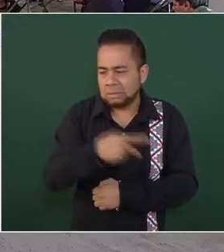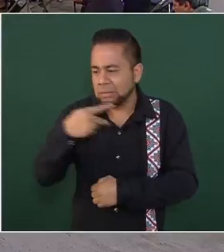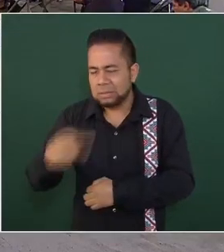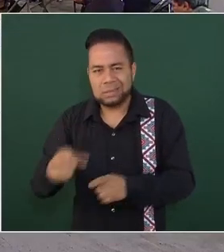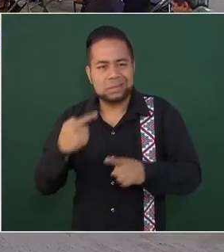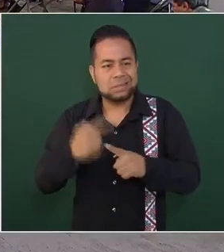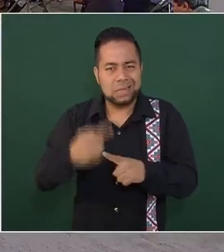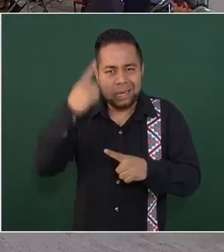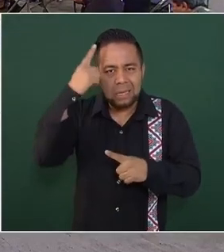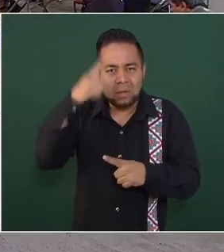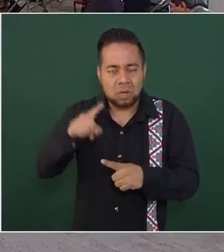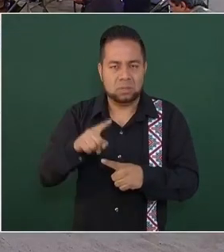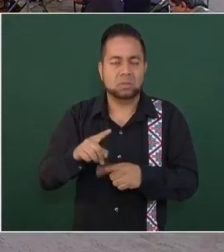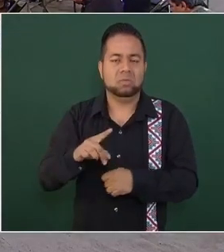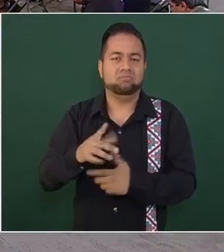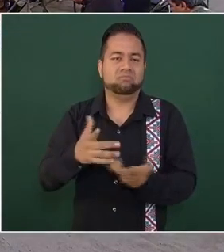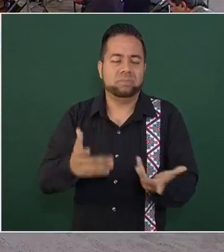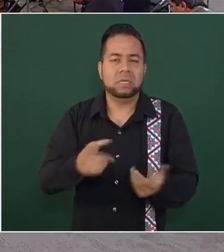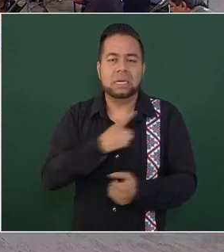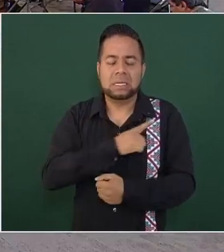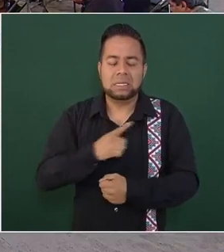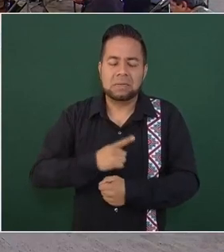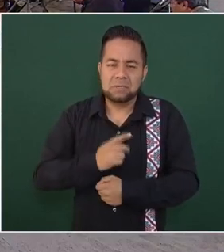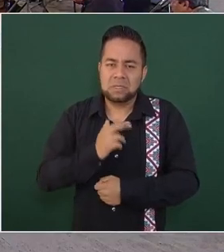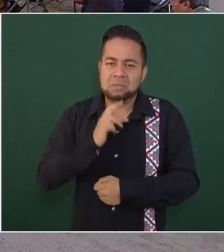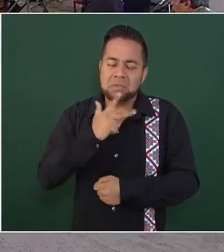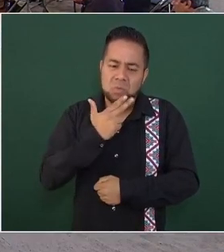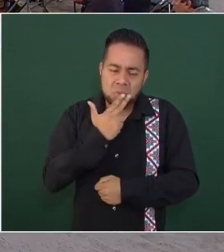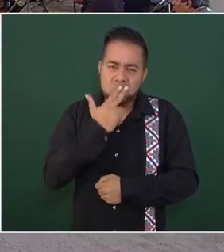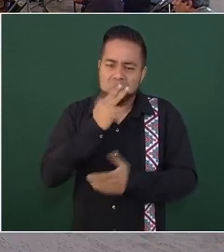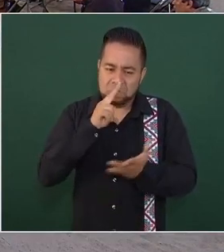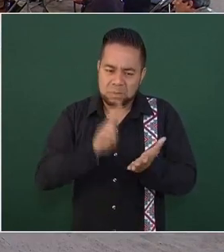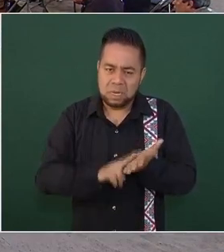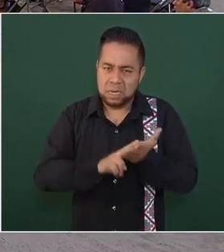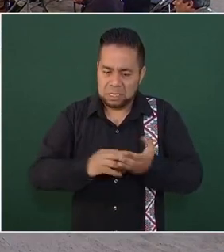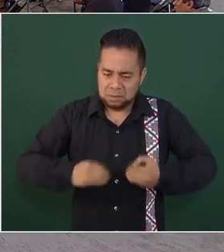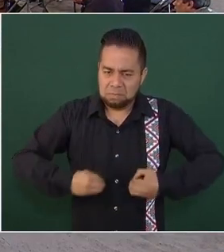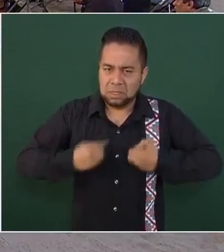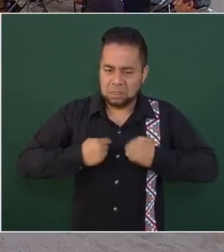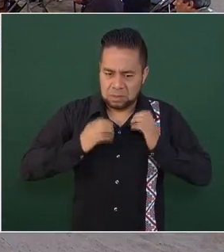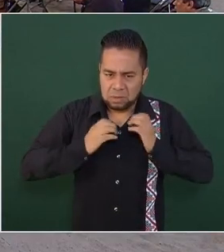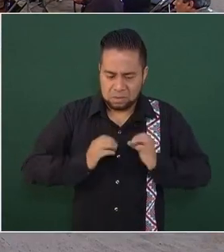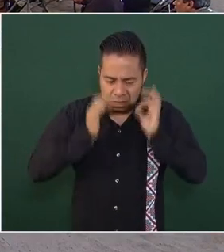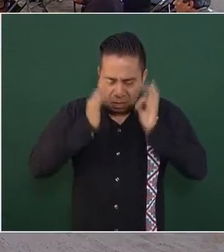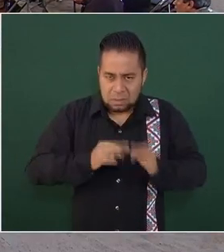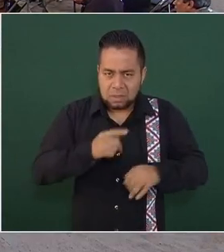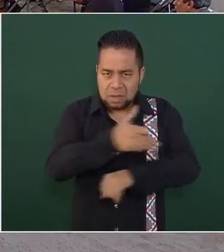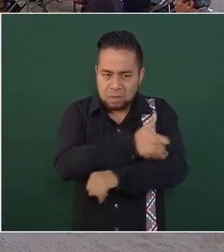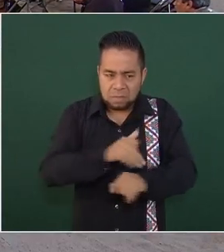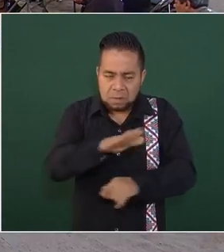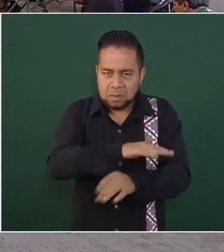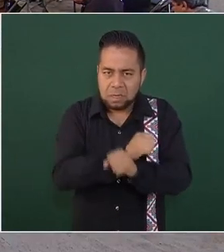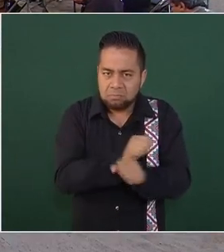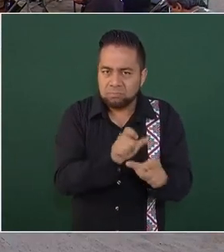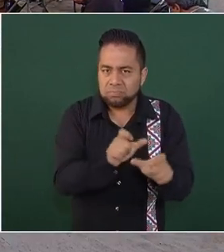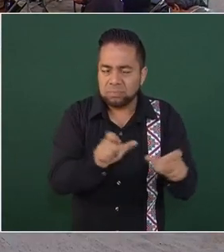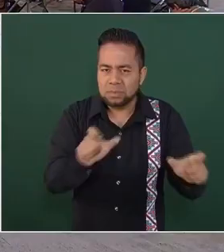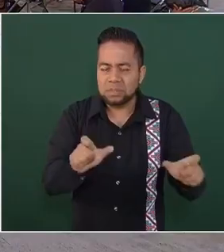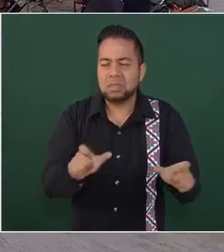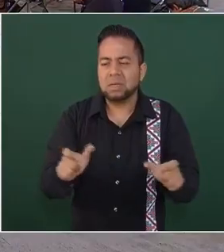y a valorar más la vida la integridad y la seguridad de las familias y comunidades